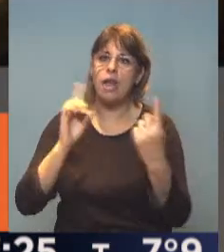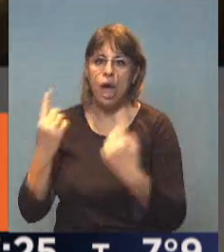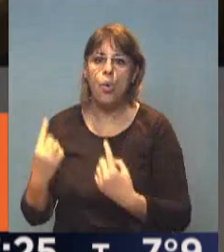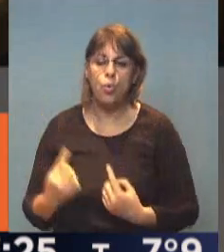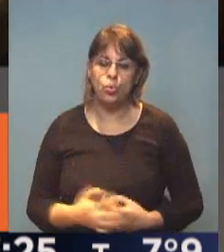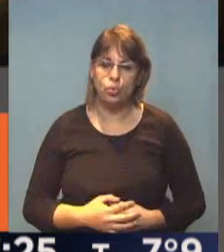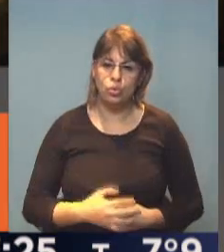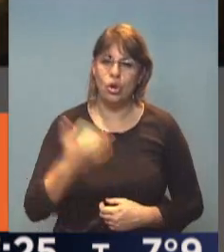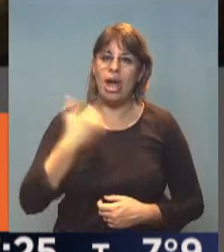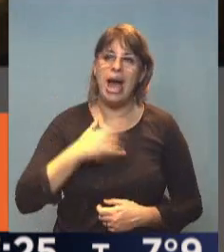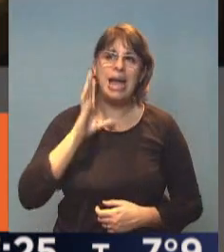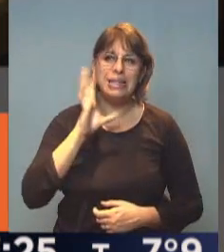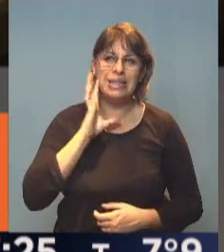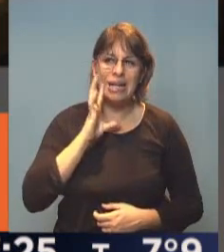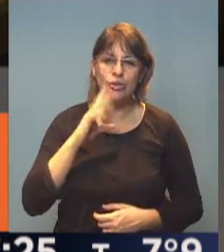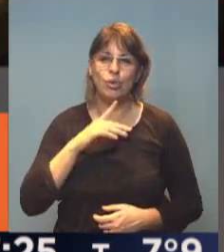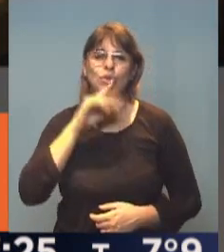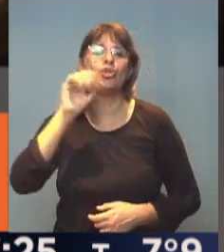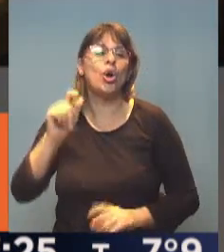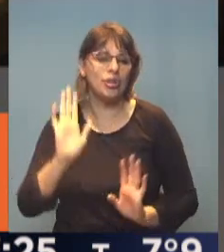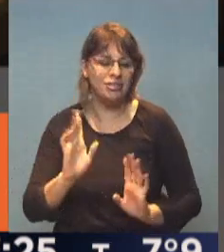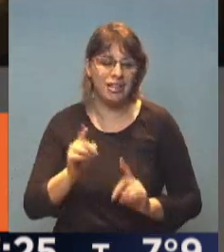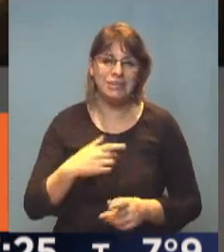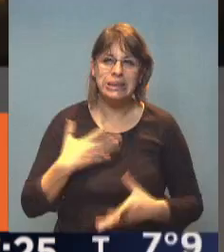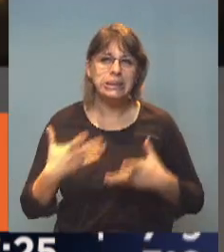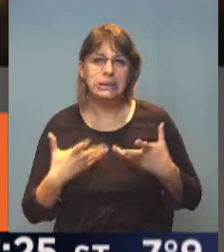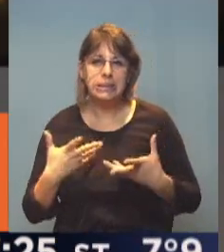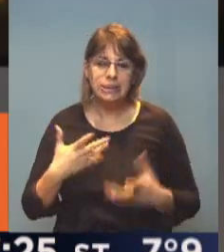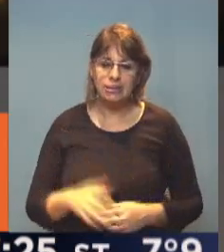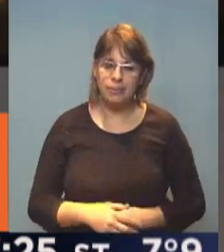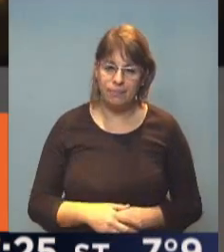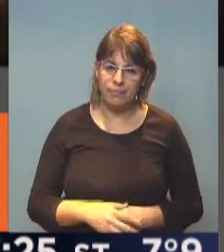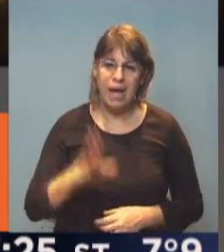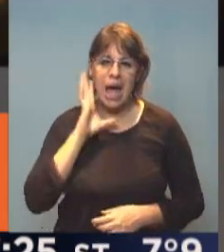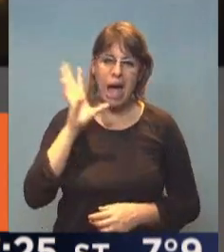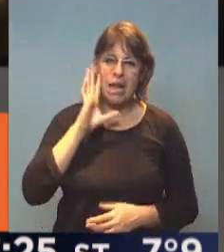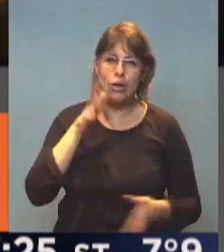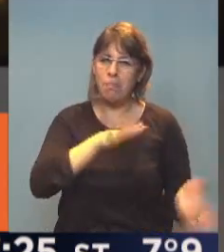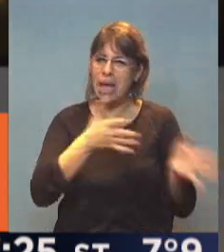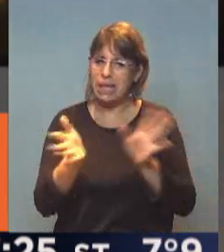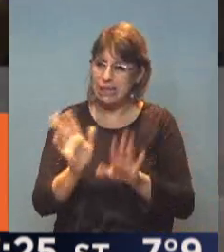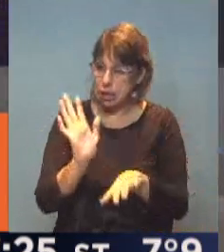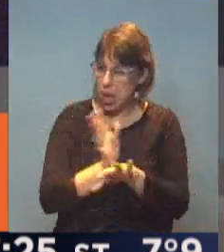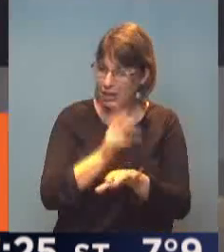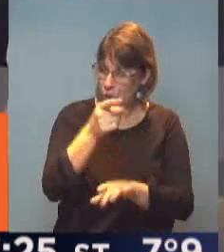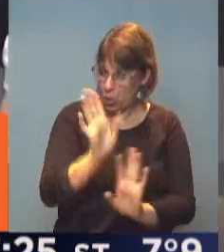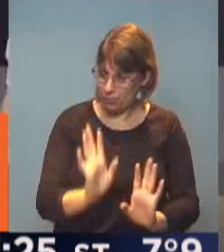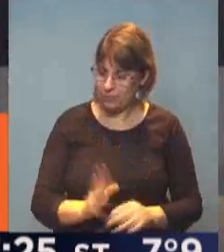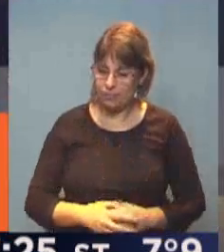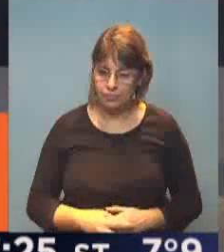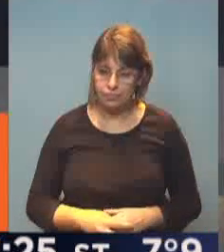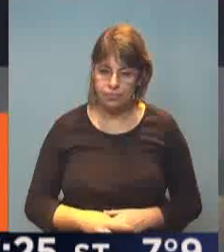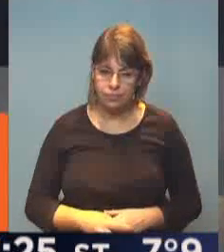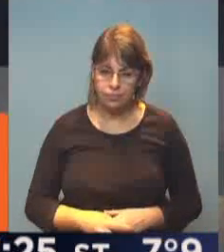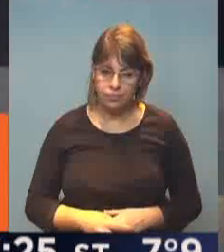nosotros tiene un trastorno compulsivo, ¿no? Y que en algo nos parecemos a los que están sobre